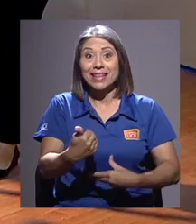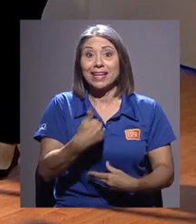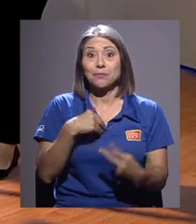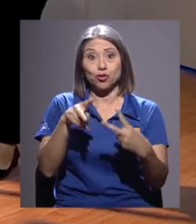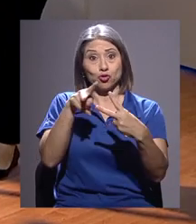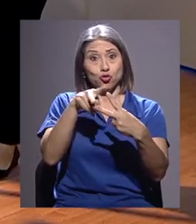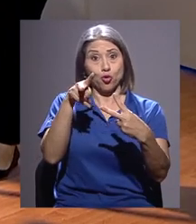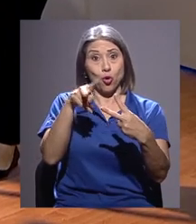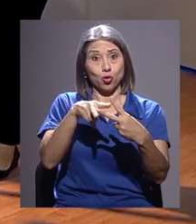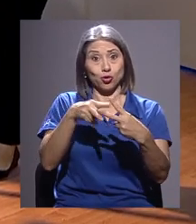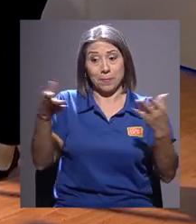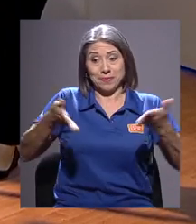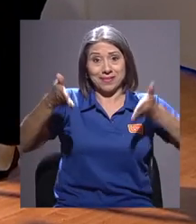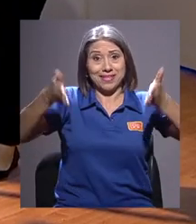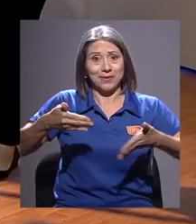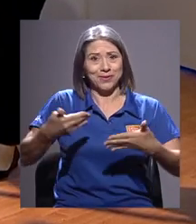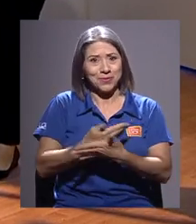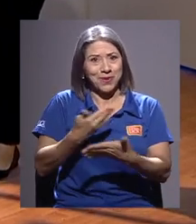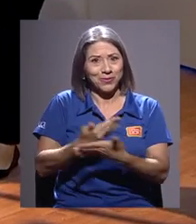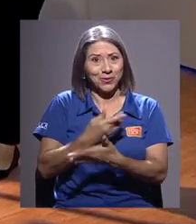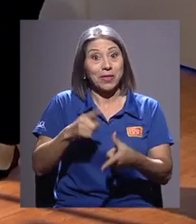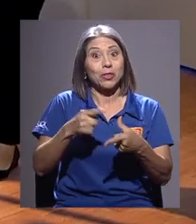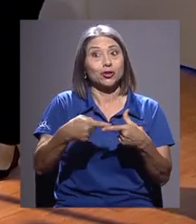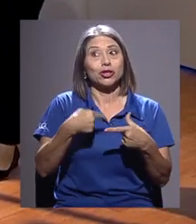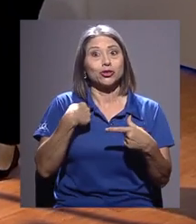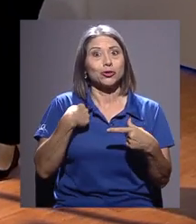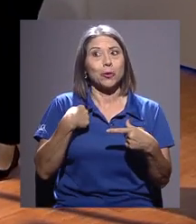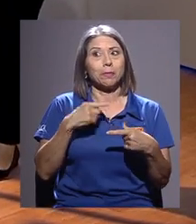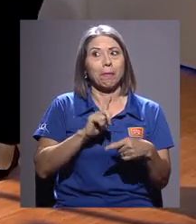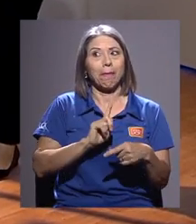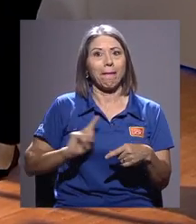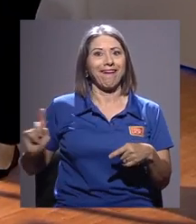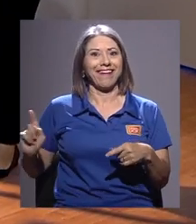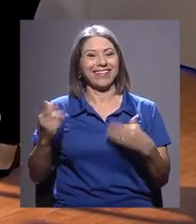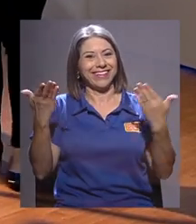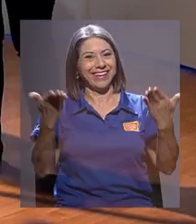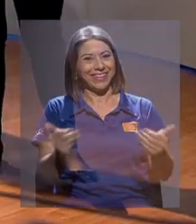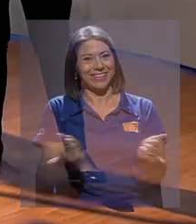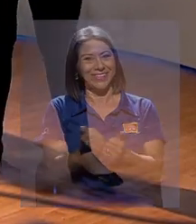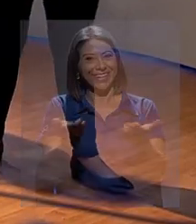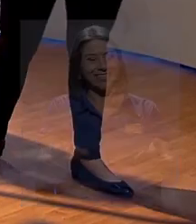tenemos a dos presentadores nuevos, así que yo me desaparezco de este set y los dejo con ellos.